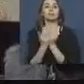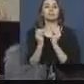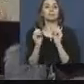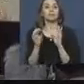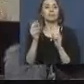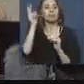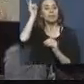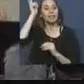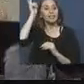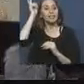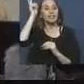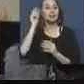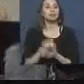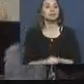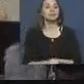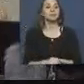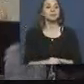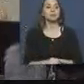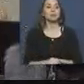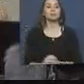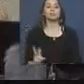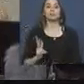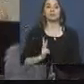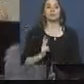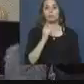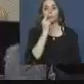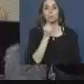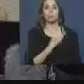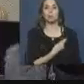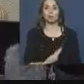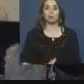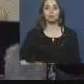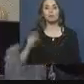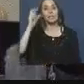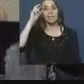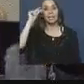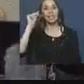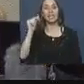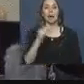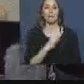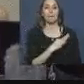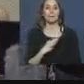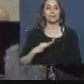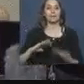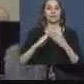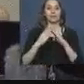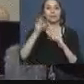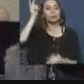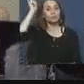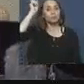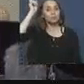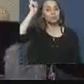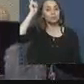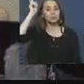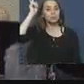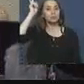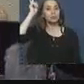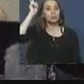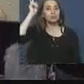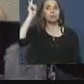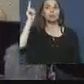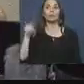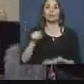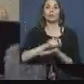no indígenas. Señor presidente, la creación de un Ministerio de Pueblos Indígenas como